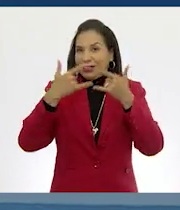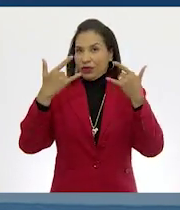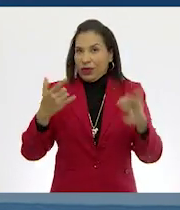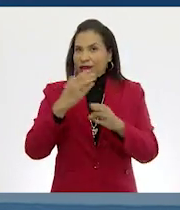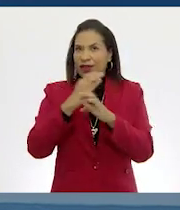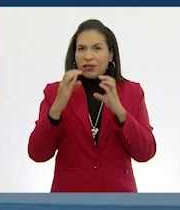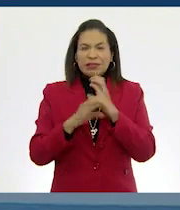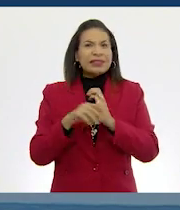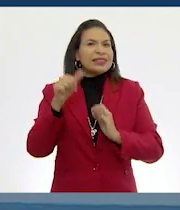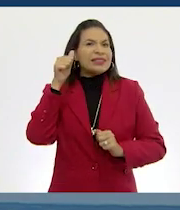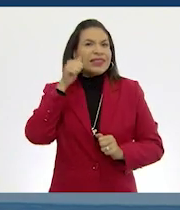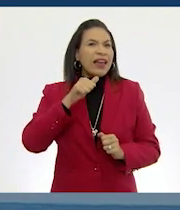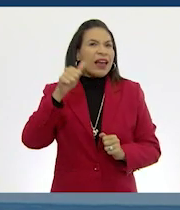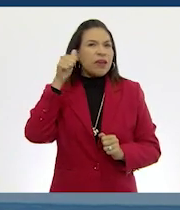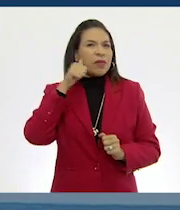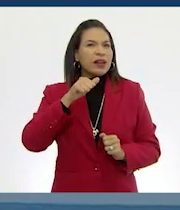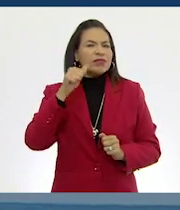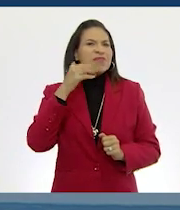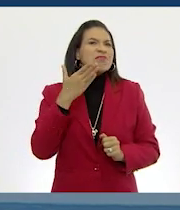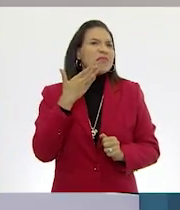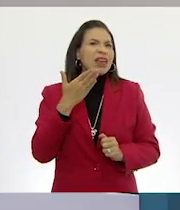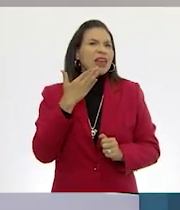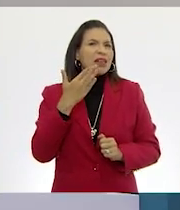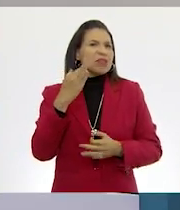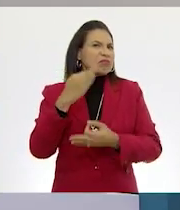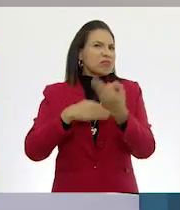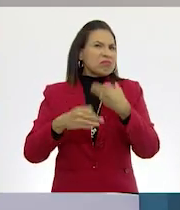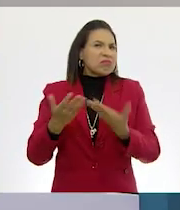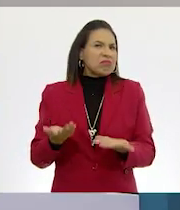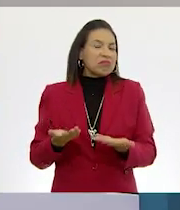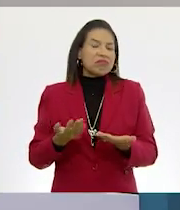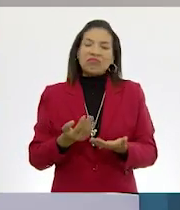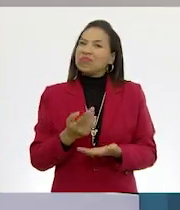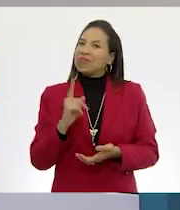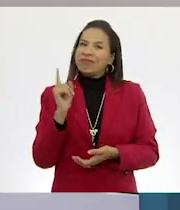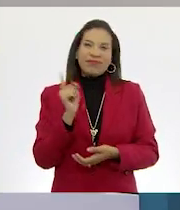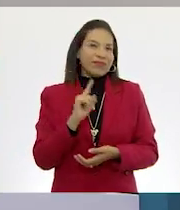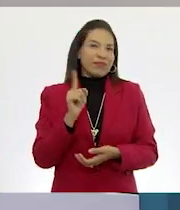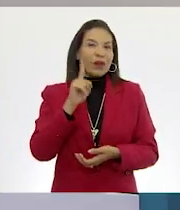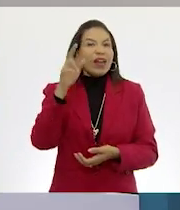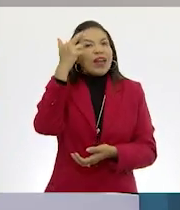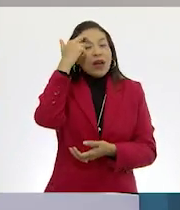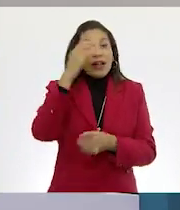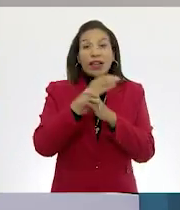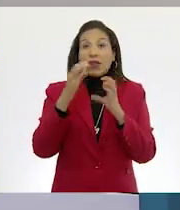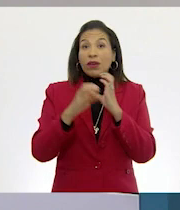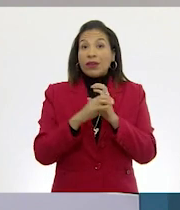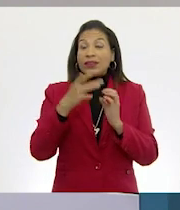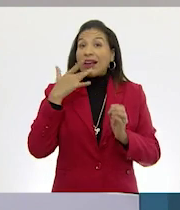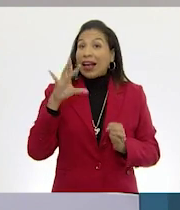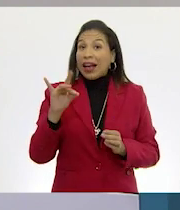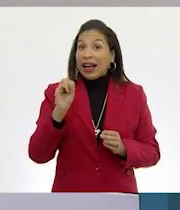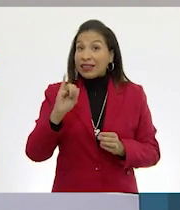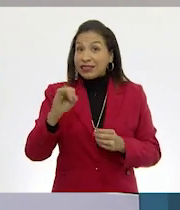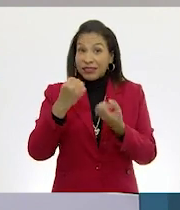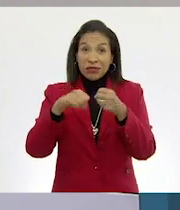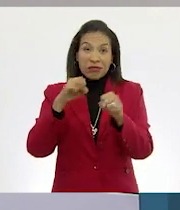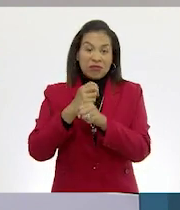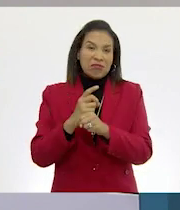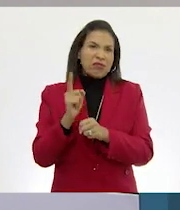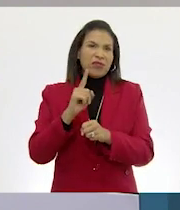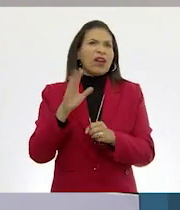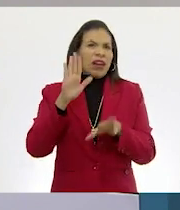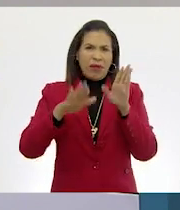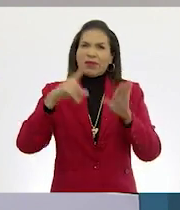las cosas siempre salían bien. Pues no. Recuerda que las cosas no son tan simples en las sociedades,